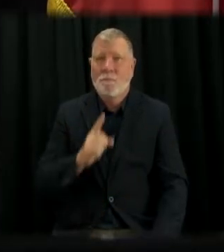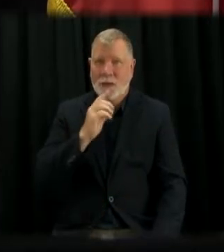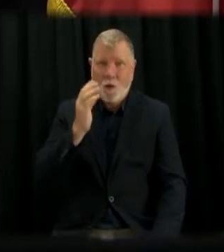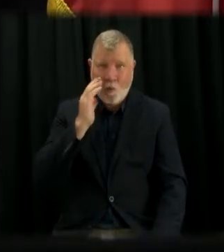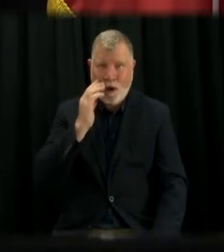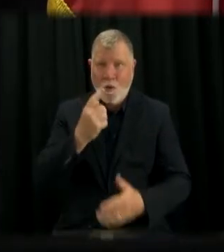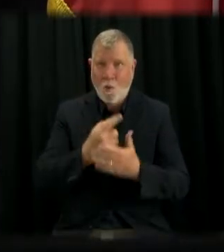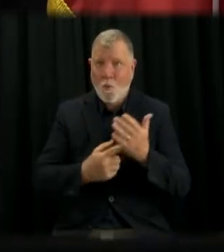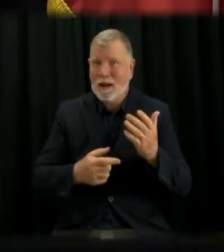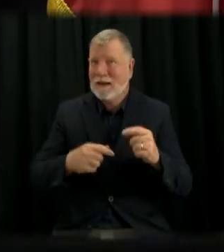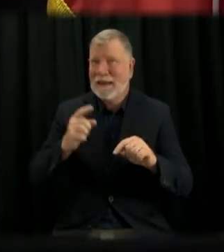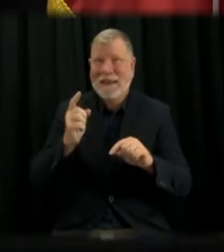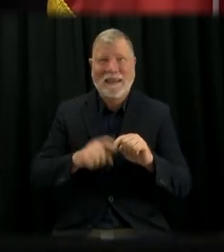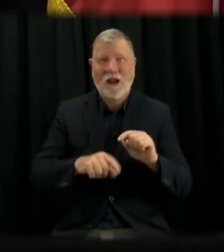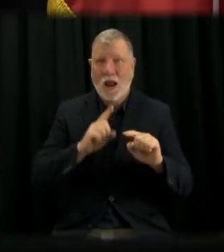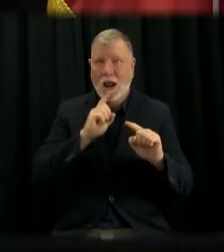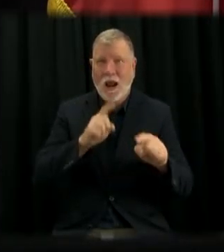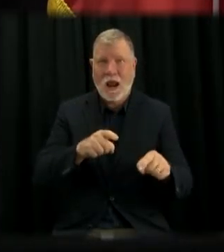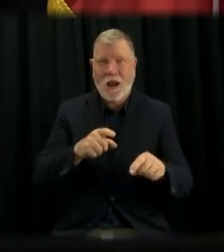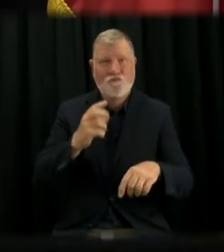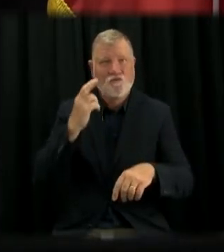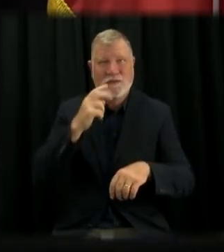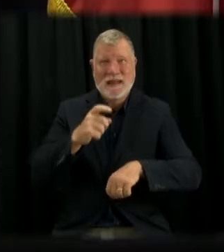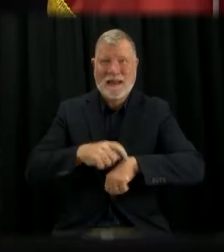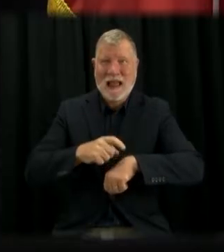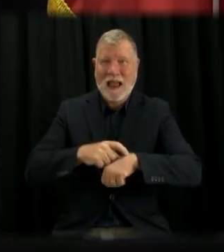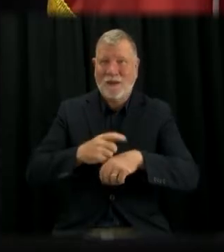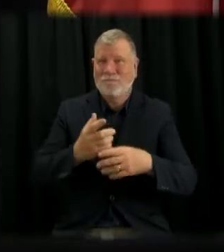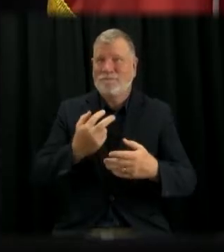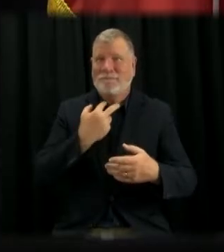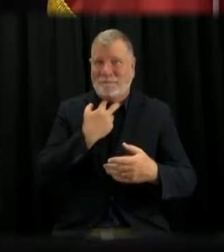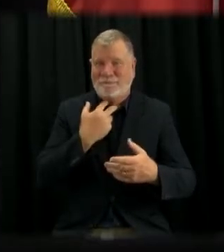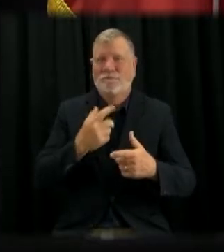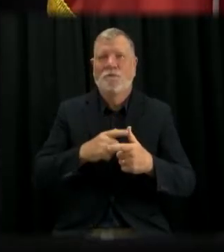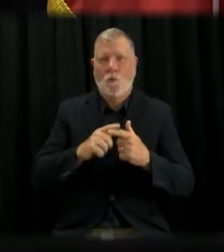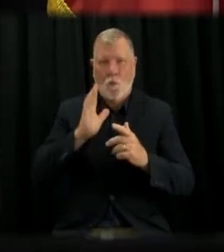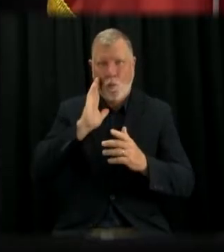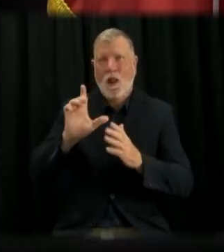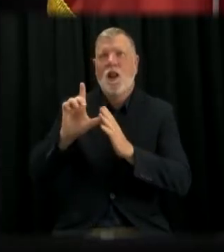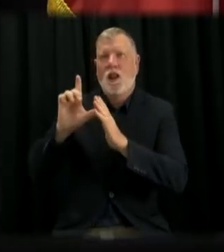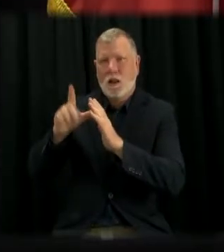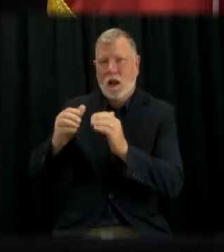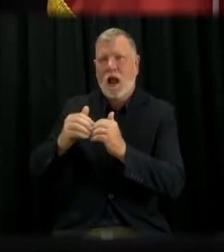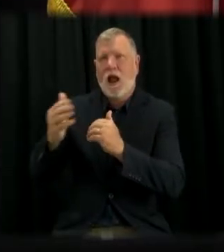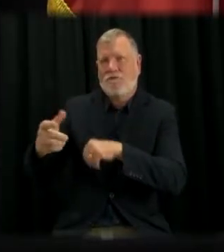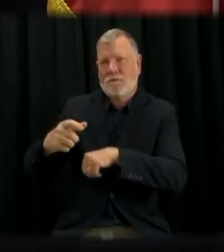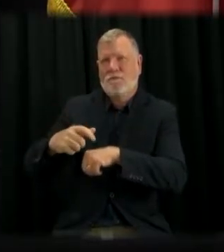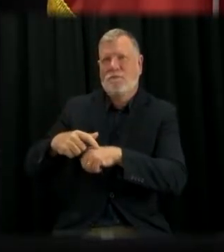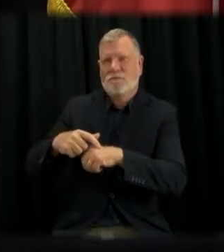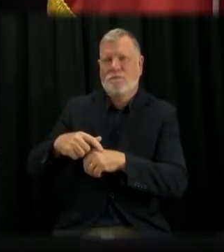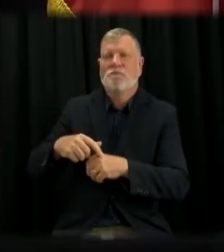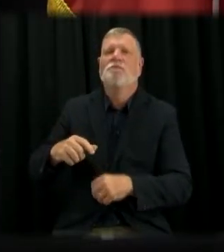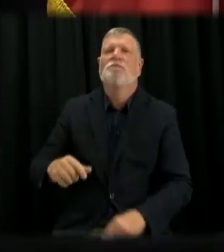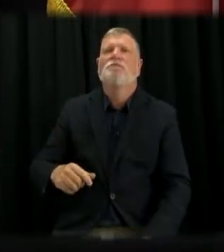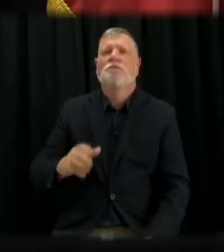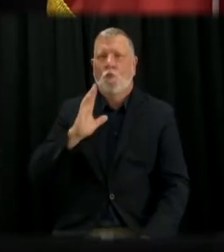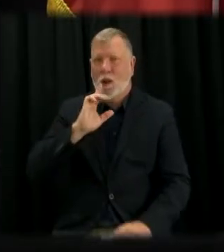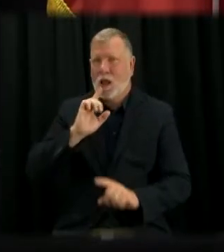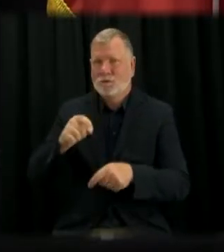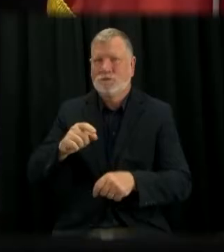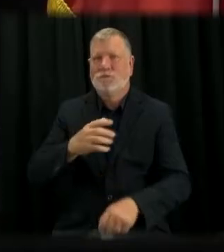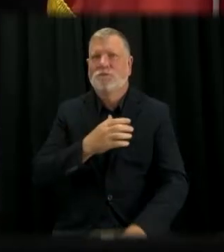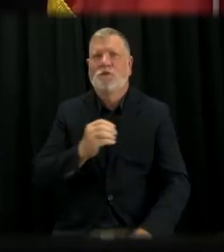Y quisiera que estén conscientes de que como no podemos contestar todo en cuestión de tiempo, lo haremos